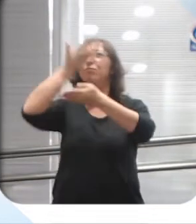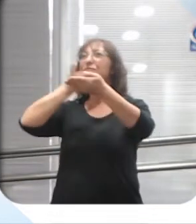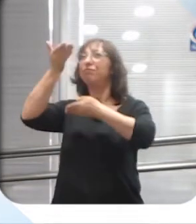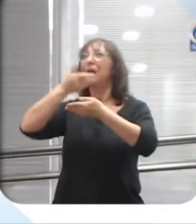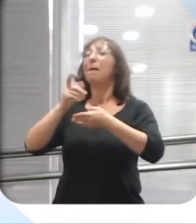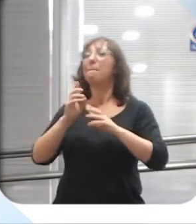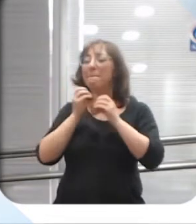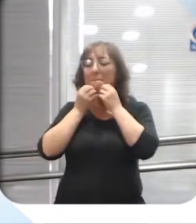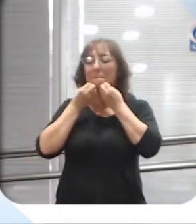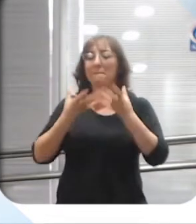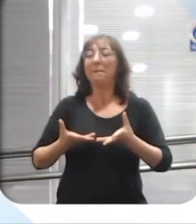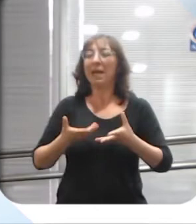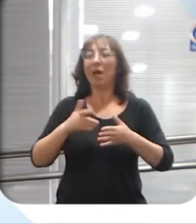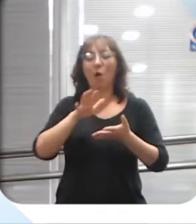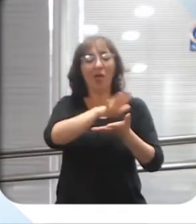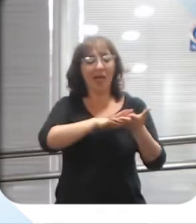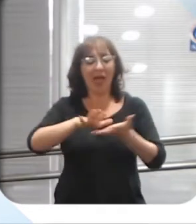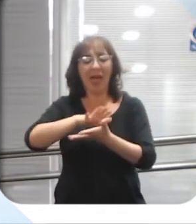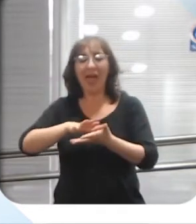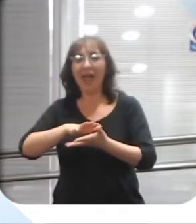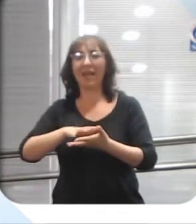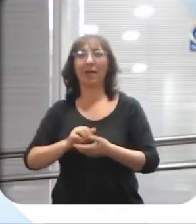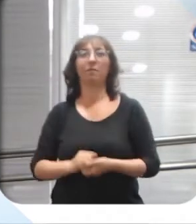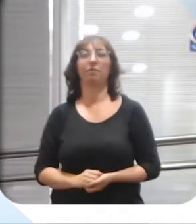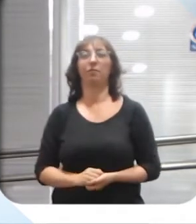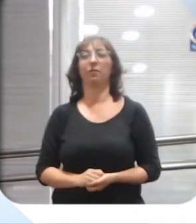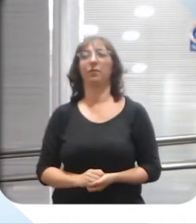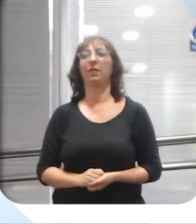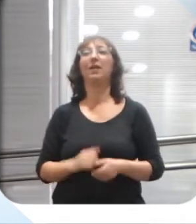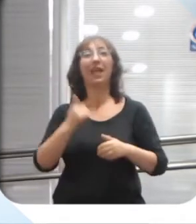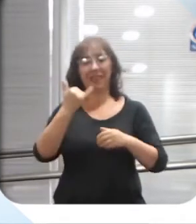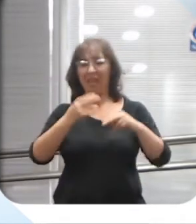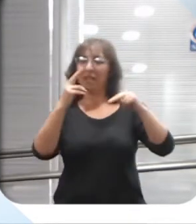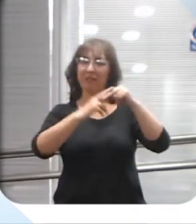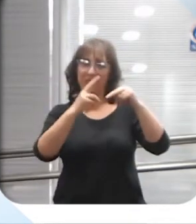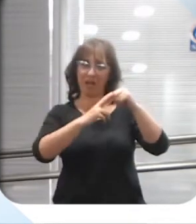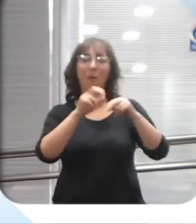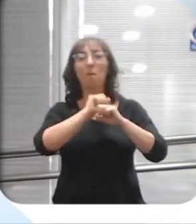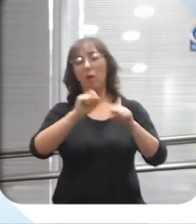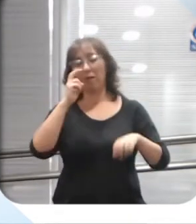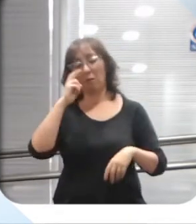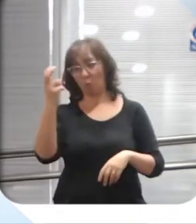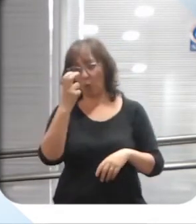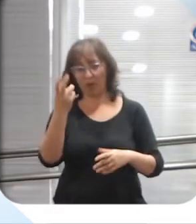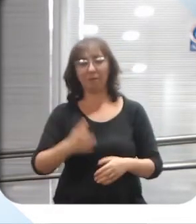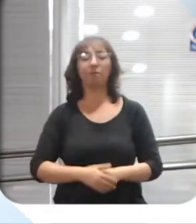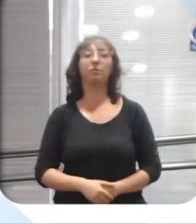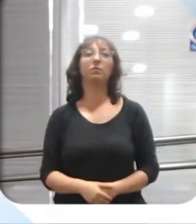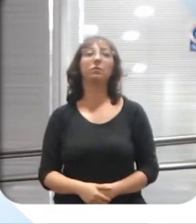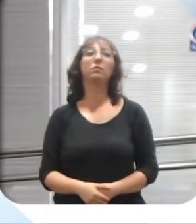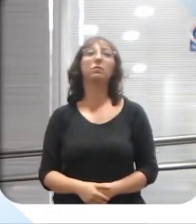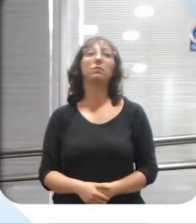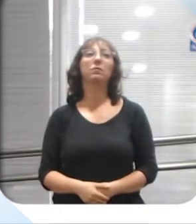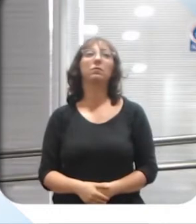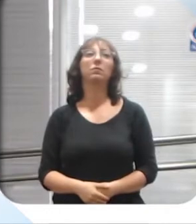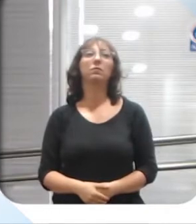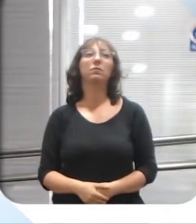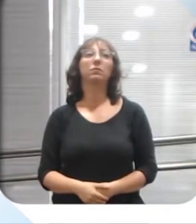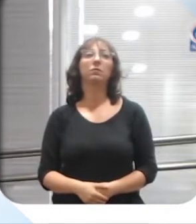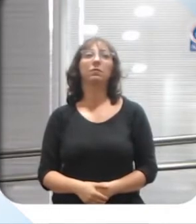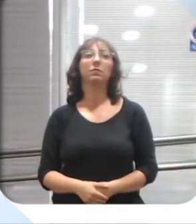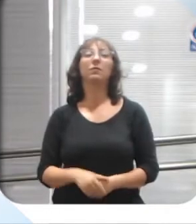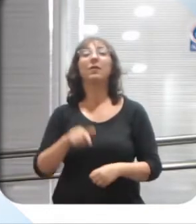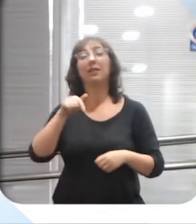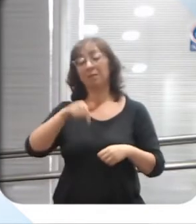mejorar en cada una de las áreas. Está en internet, se puede buscar. Y en este marco de